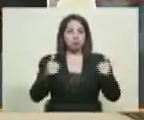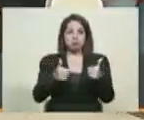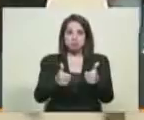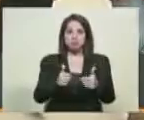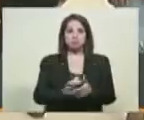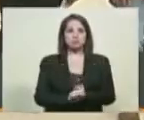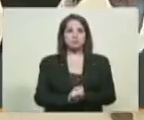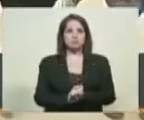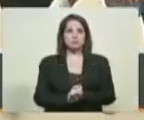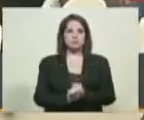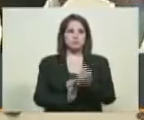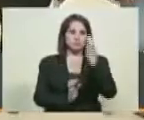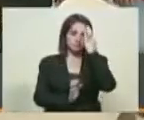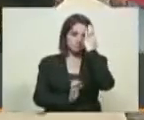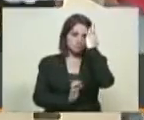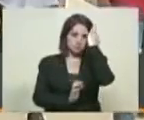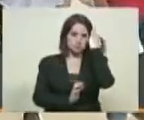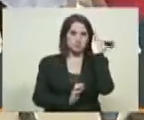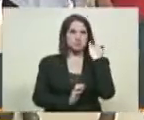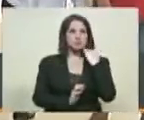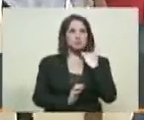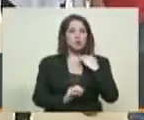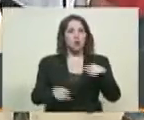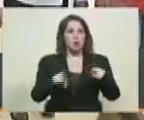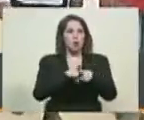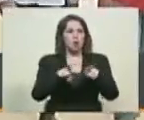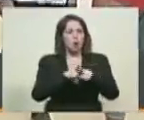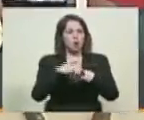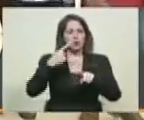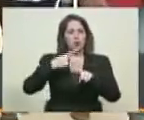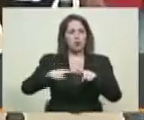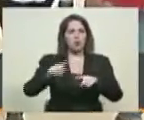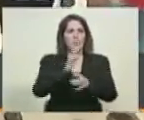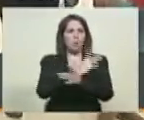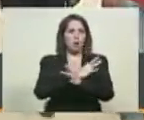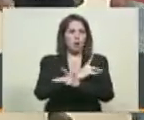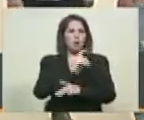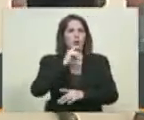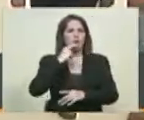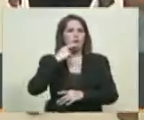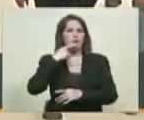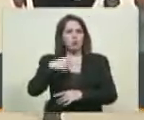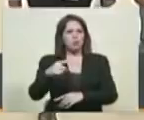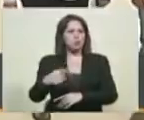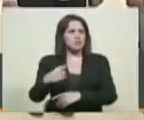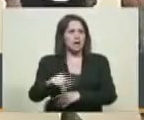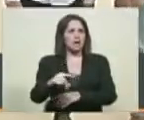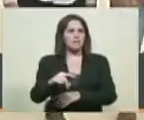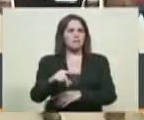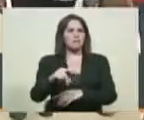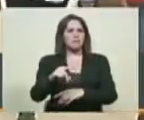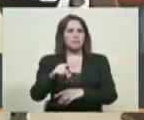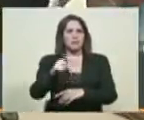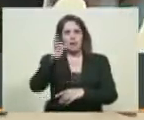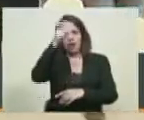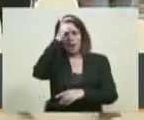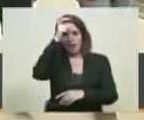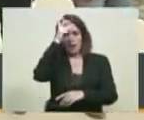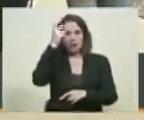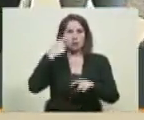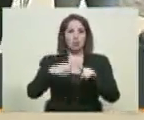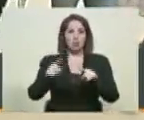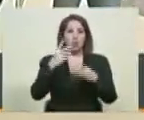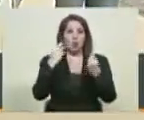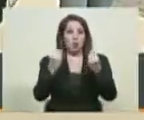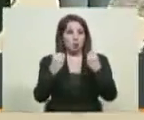juego de Rusia-Egipto, bueno, disfrutando del Mundial de Fútbol. Hermoso, quiero